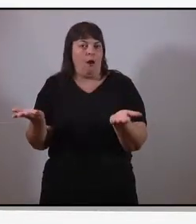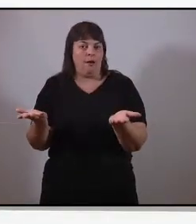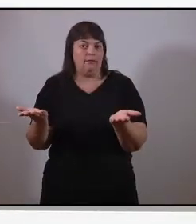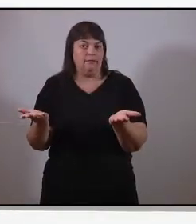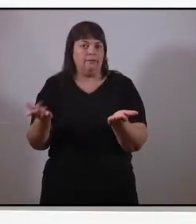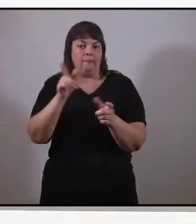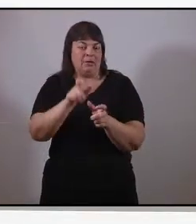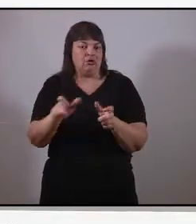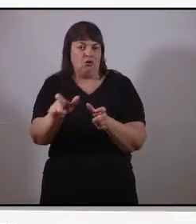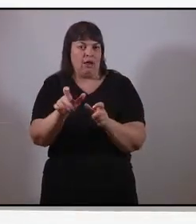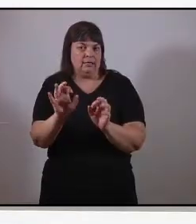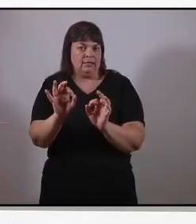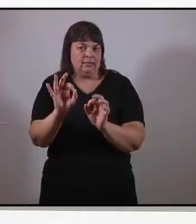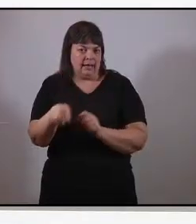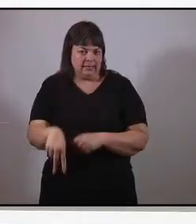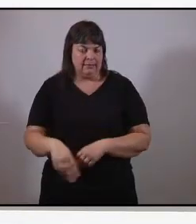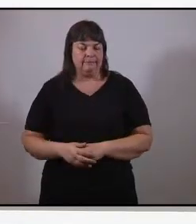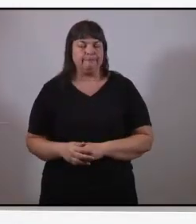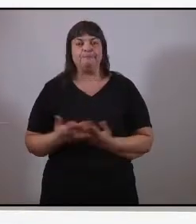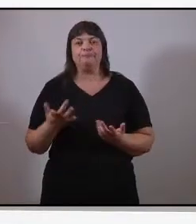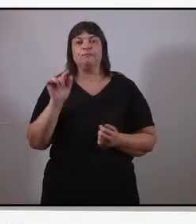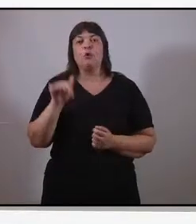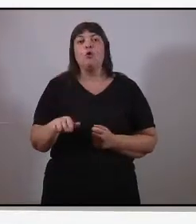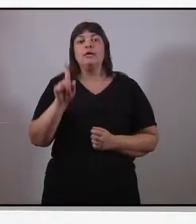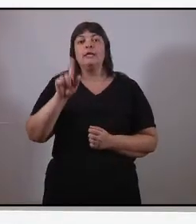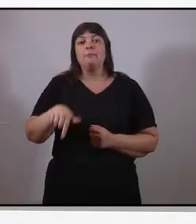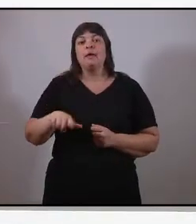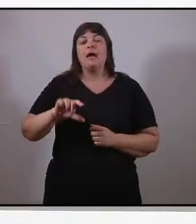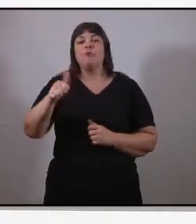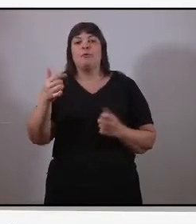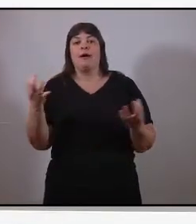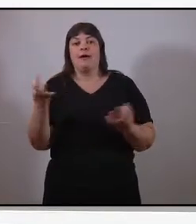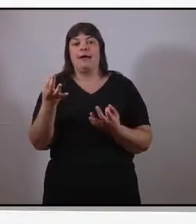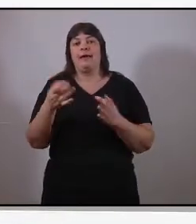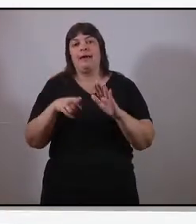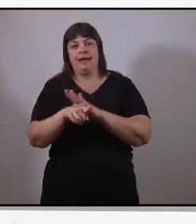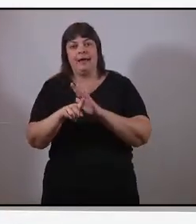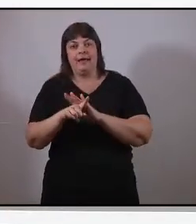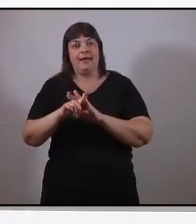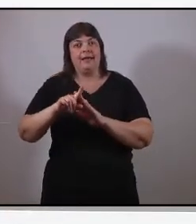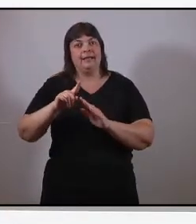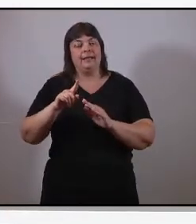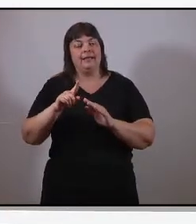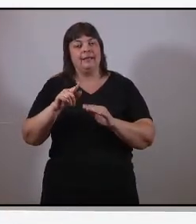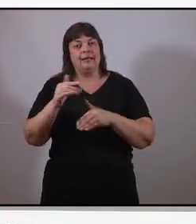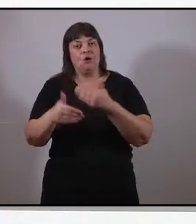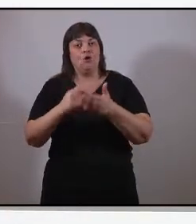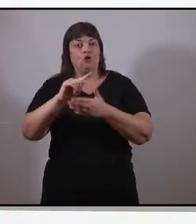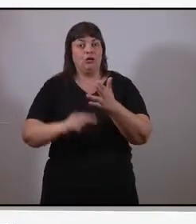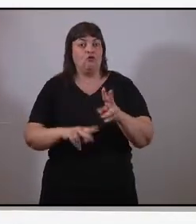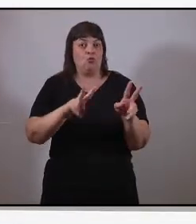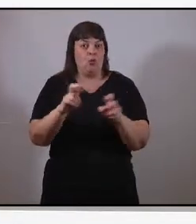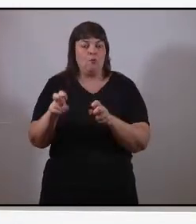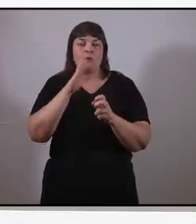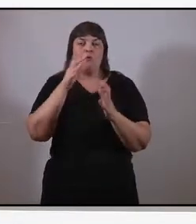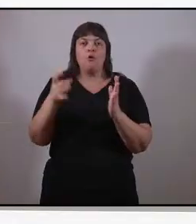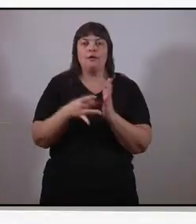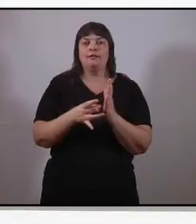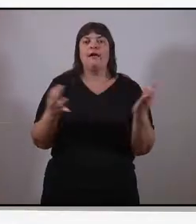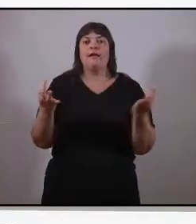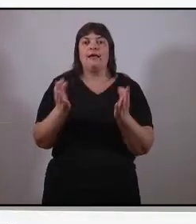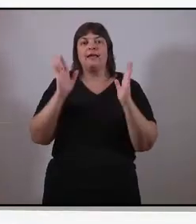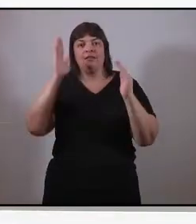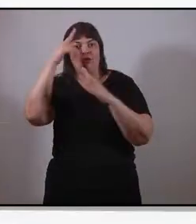son las personas. Hoy también aprobamos la tramitación de un nuevo contrato para garantizar la